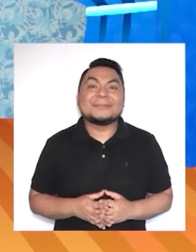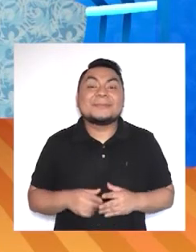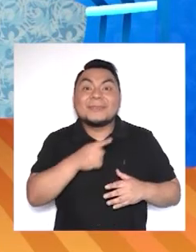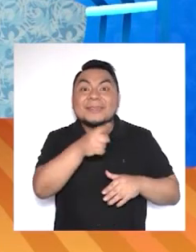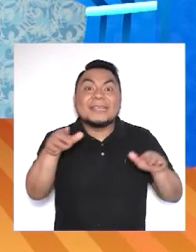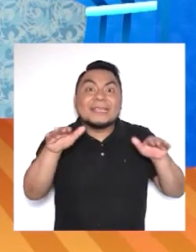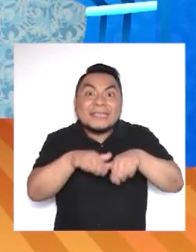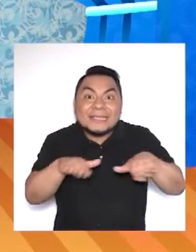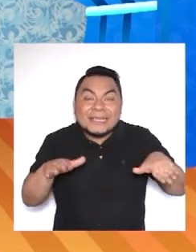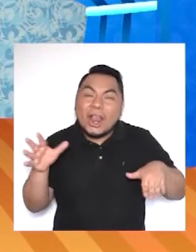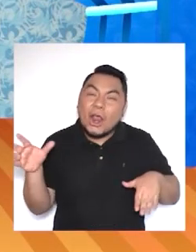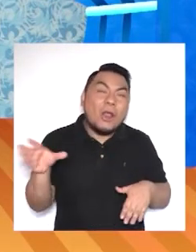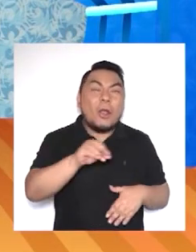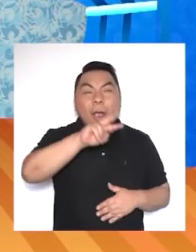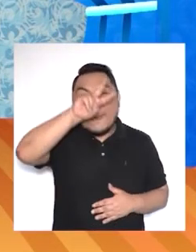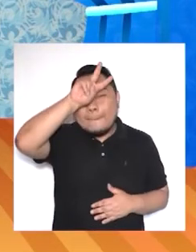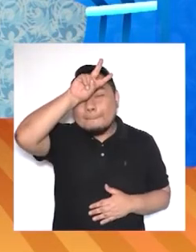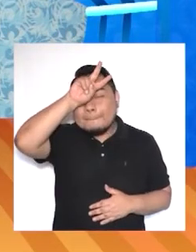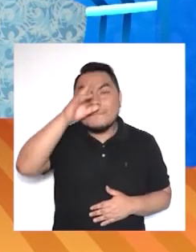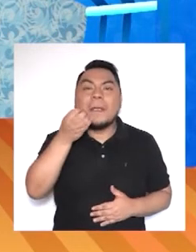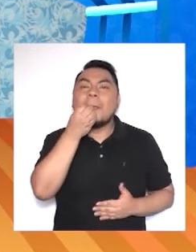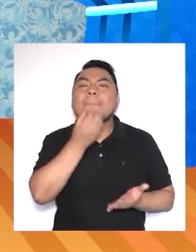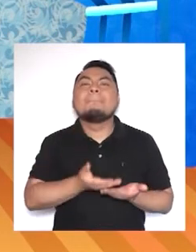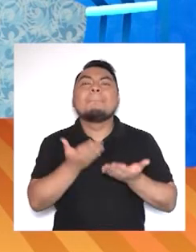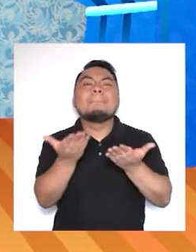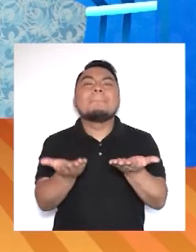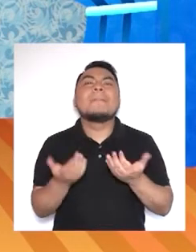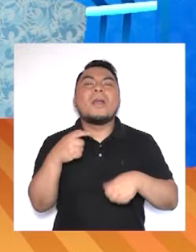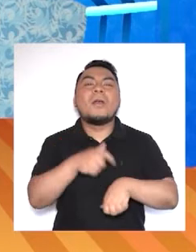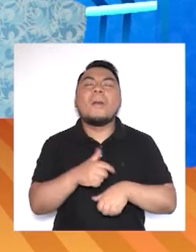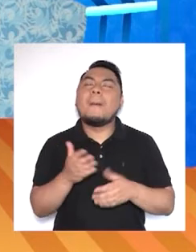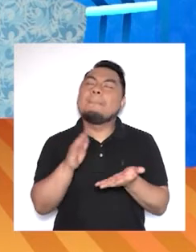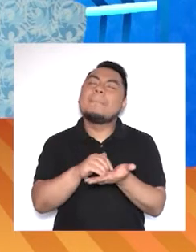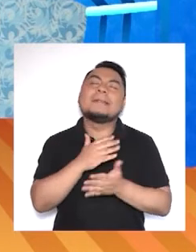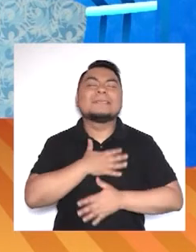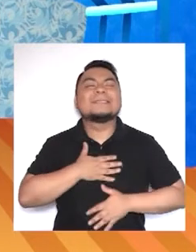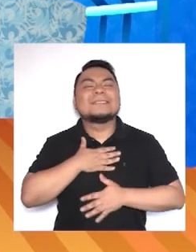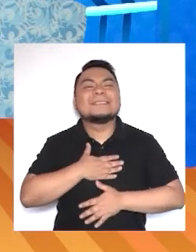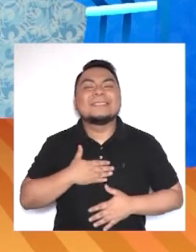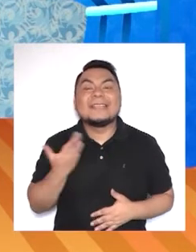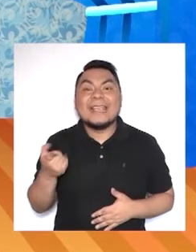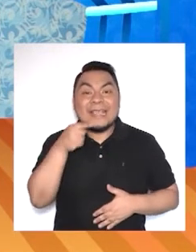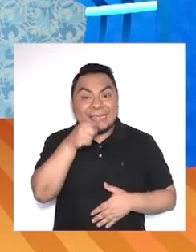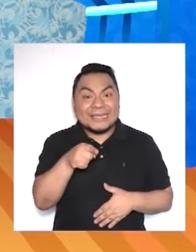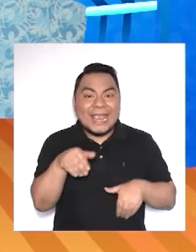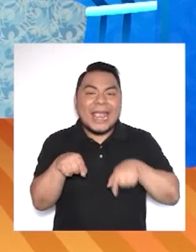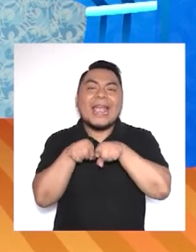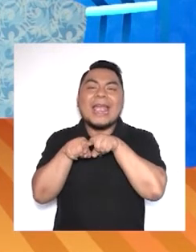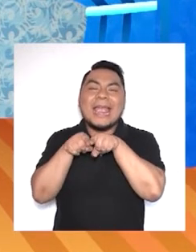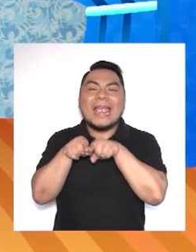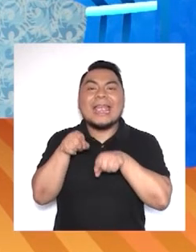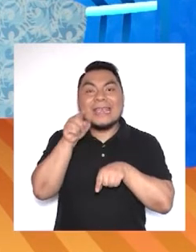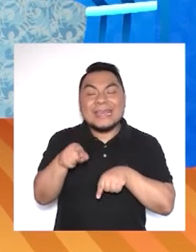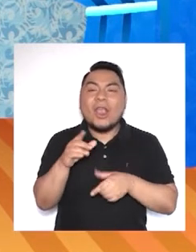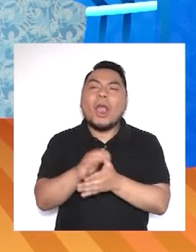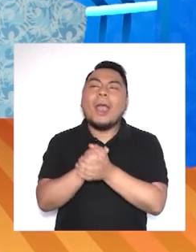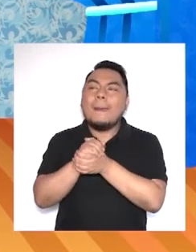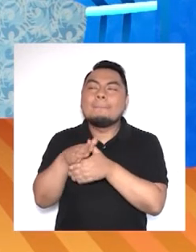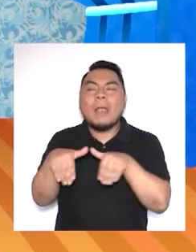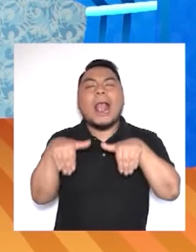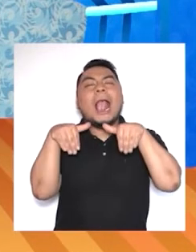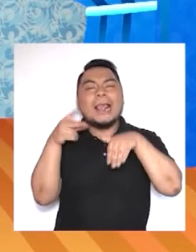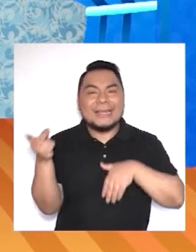Niñas y niños de todo el Perú, bienvenidos al momento más divertido de Chancay y sus amigos. Con